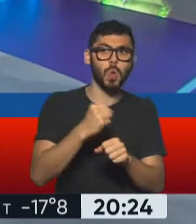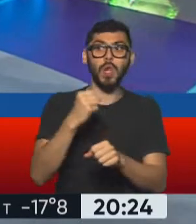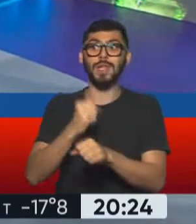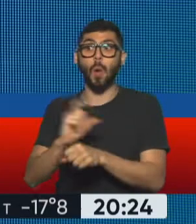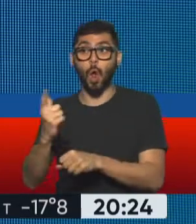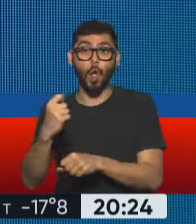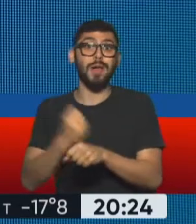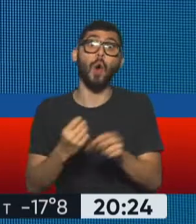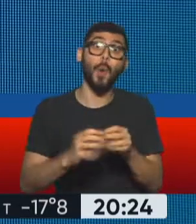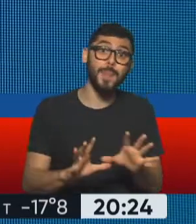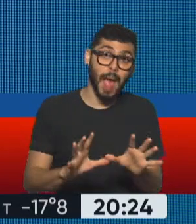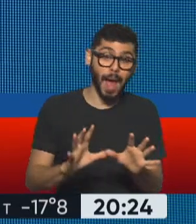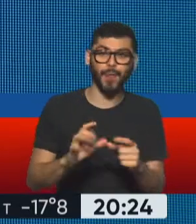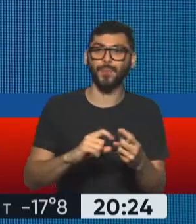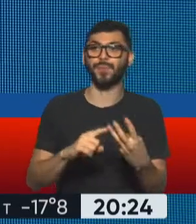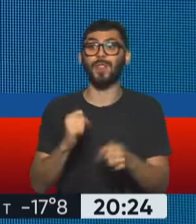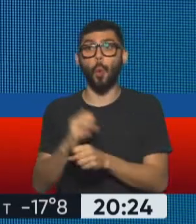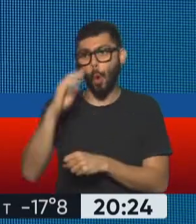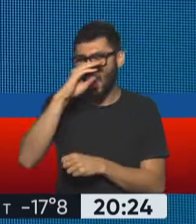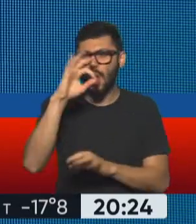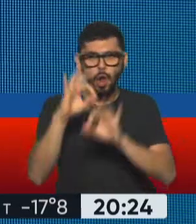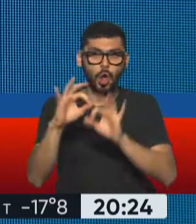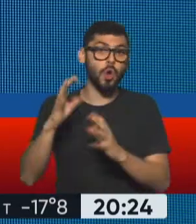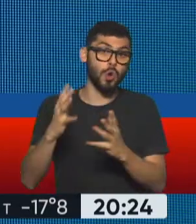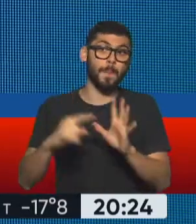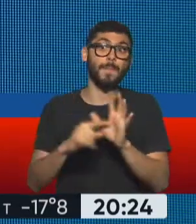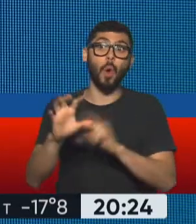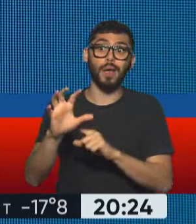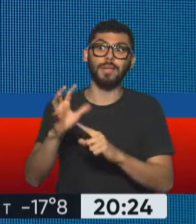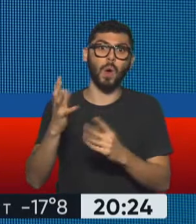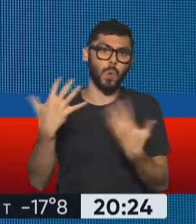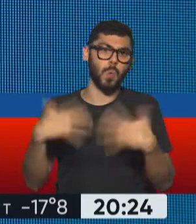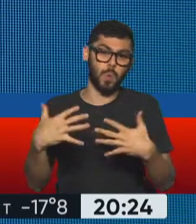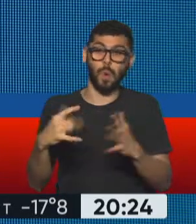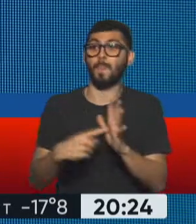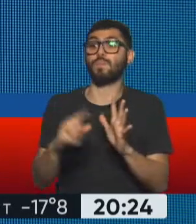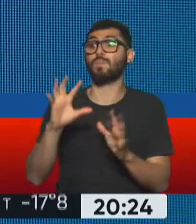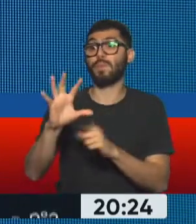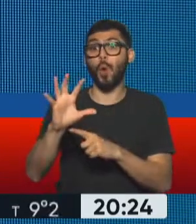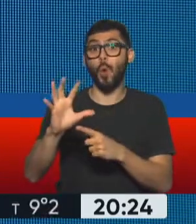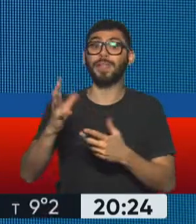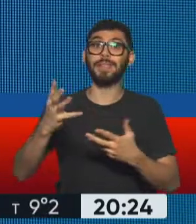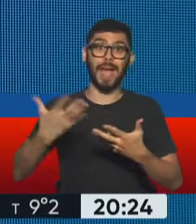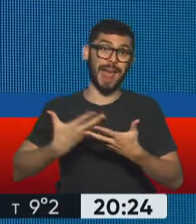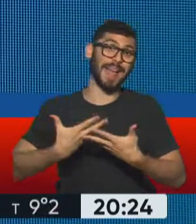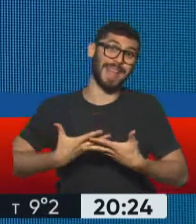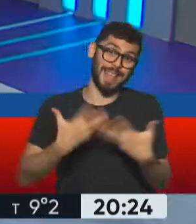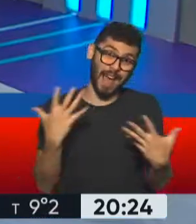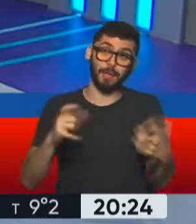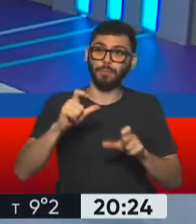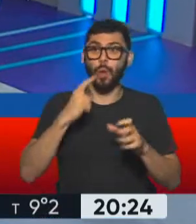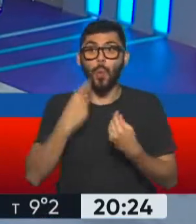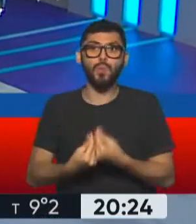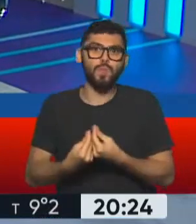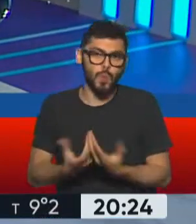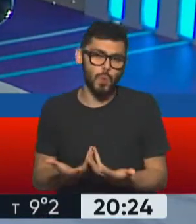empleo, obviamente, la informalidad, cuánto ha afectado, ¿no?, a la provincia de Buenos Aires en sí, provincia tan numerosa, tan poblada